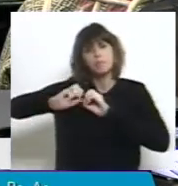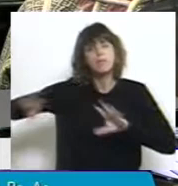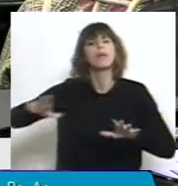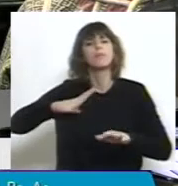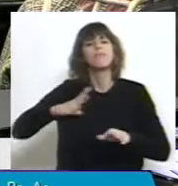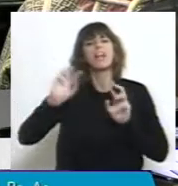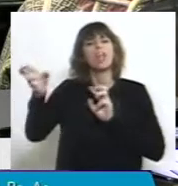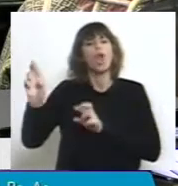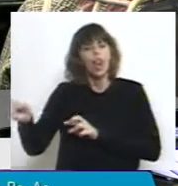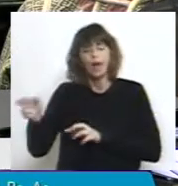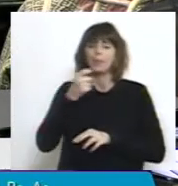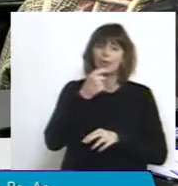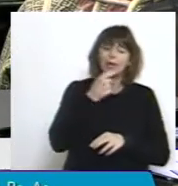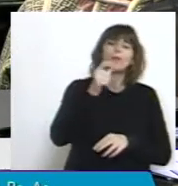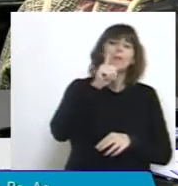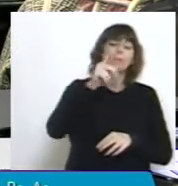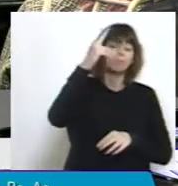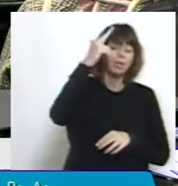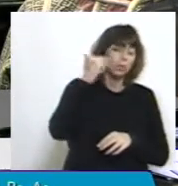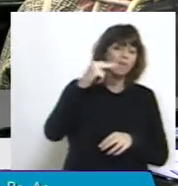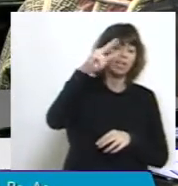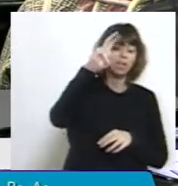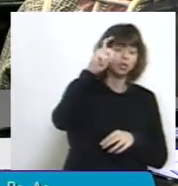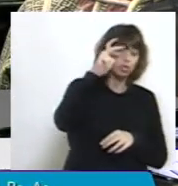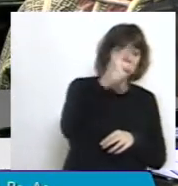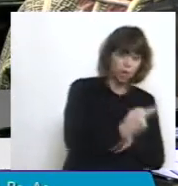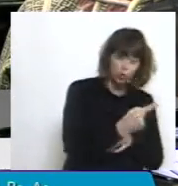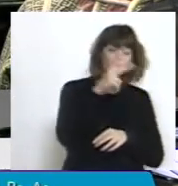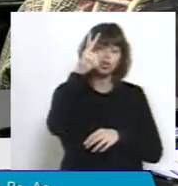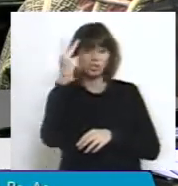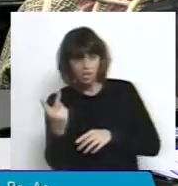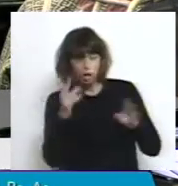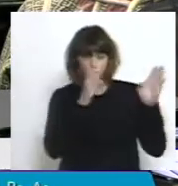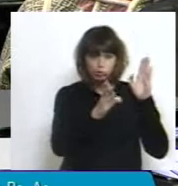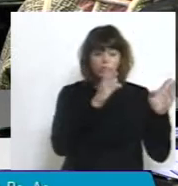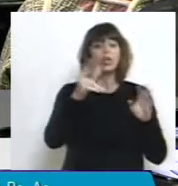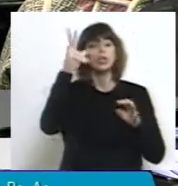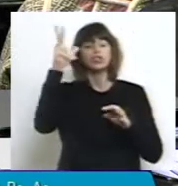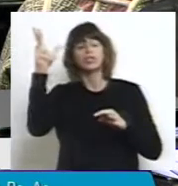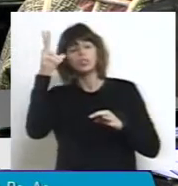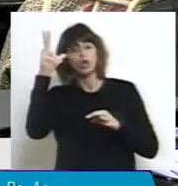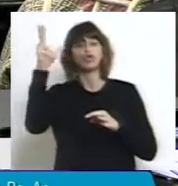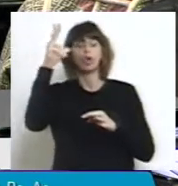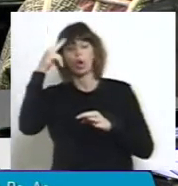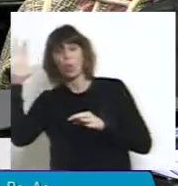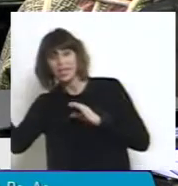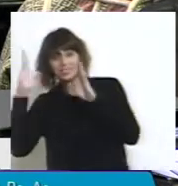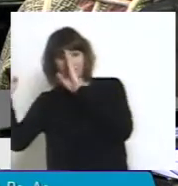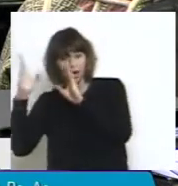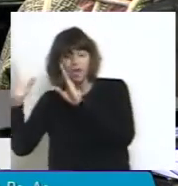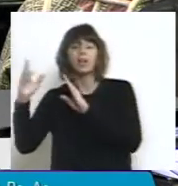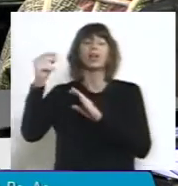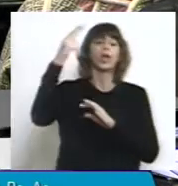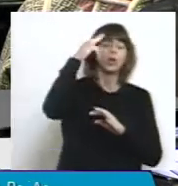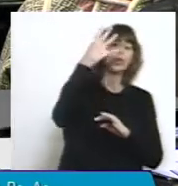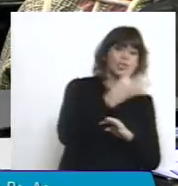dólares. Ocurrió en el 81-82 con la deuda, ocurrió en el 89-90 con la hiperinflación, ocurrió en el 94-95